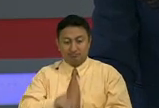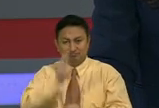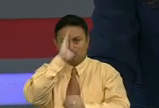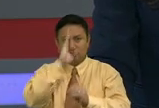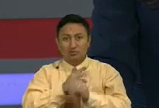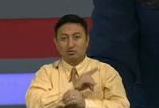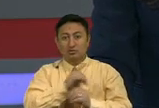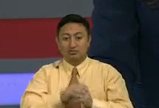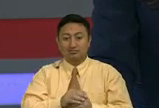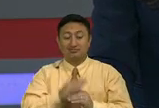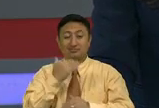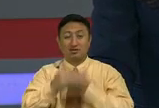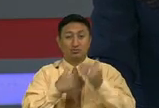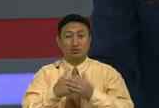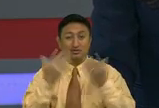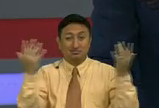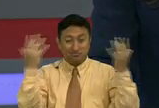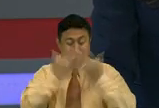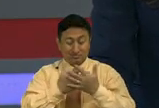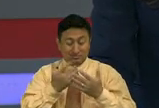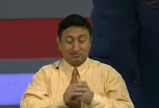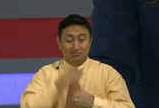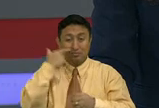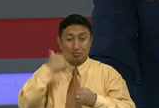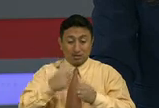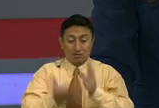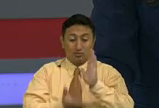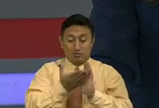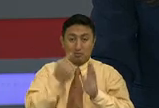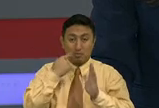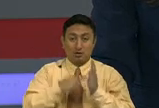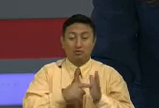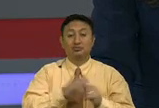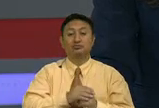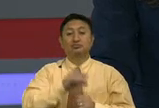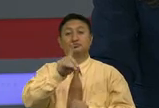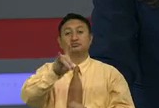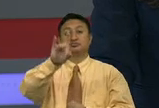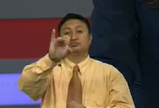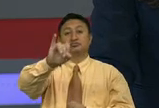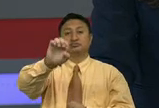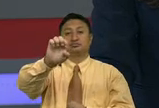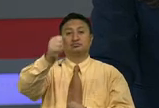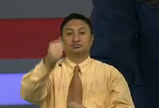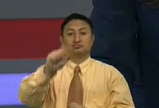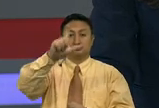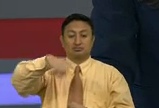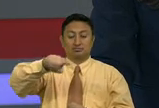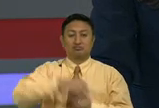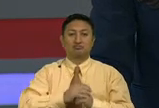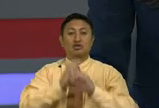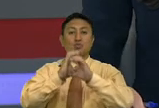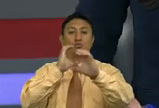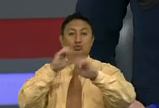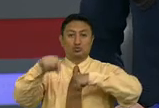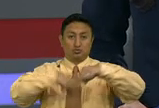evitar confusiones respecto del incremento de los combustibles, uno de ellos relacionado al diésel para el transporte de pasajeros y de